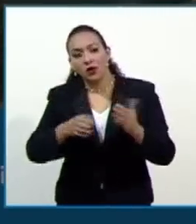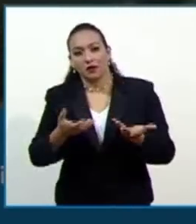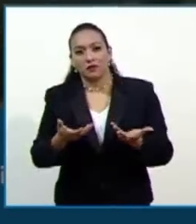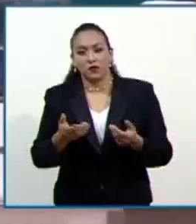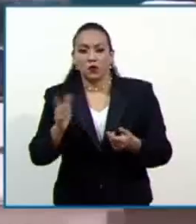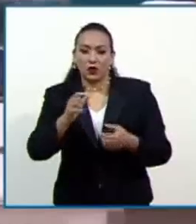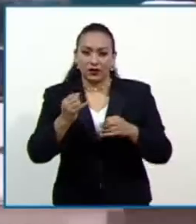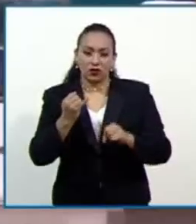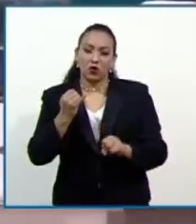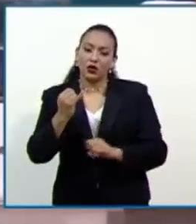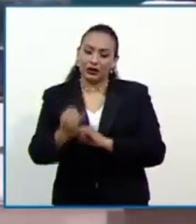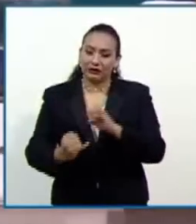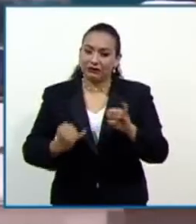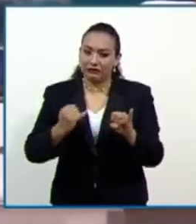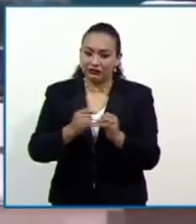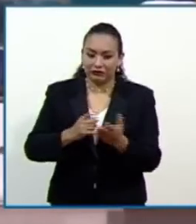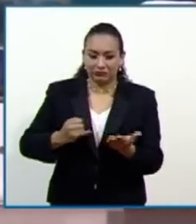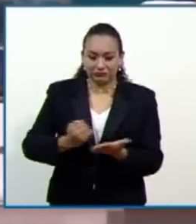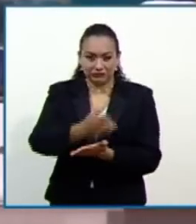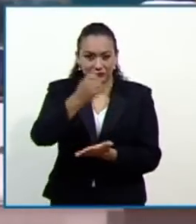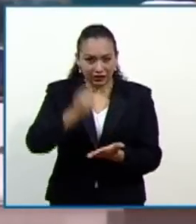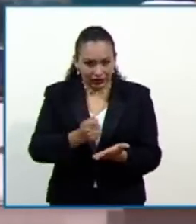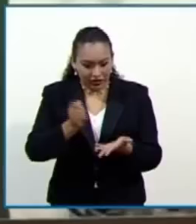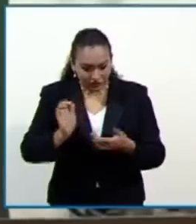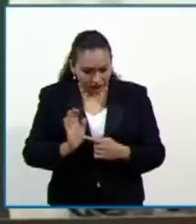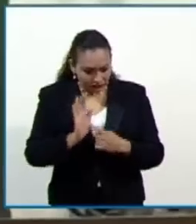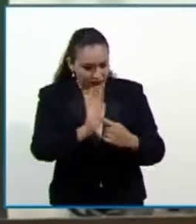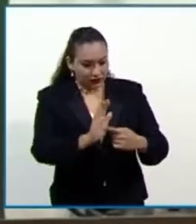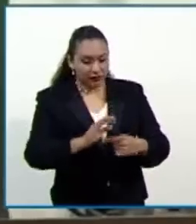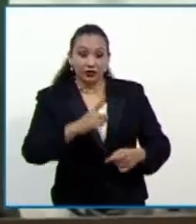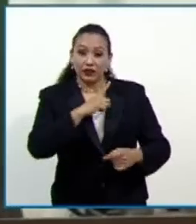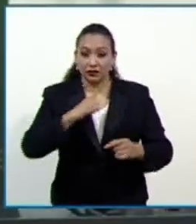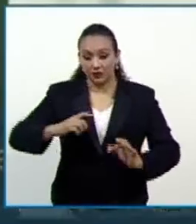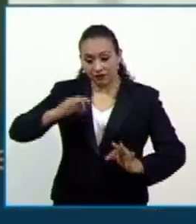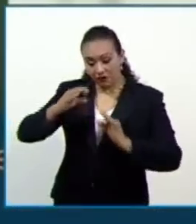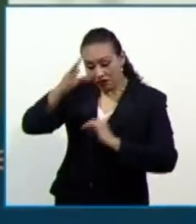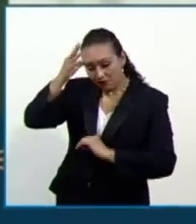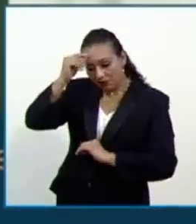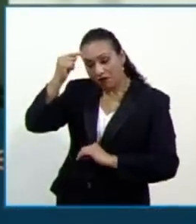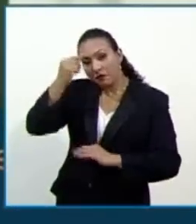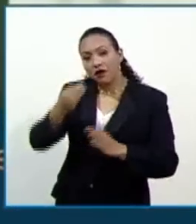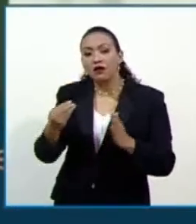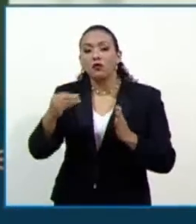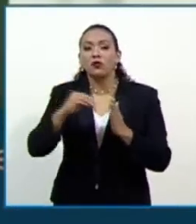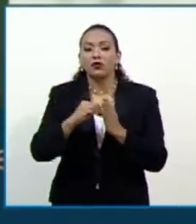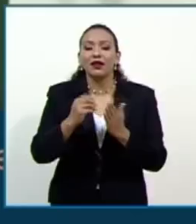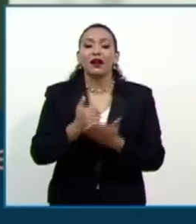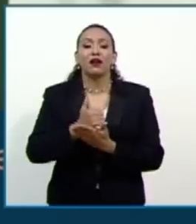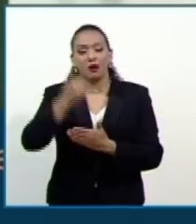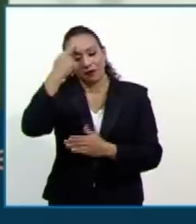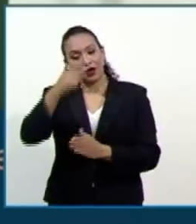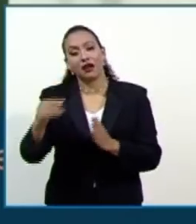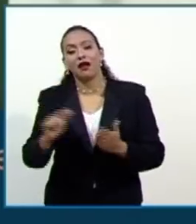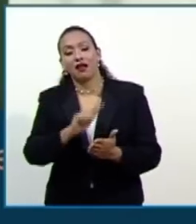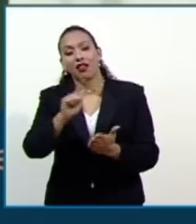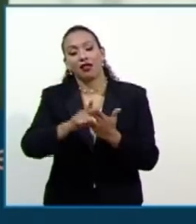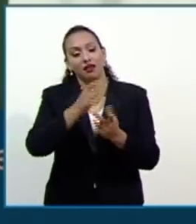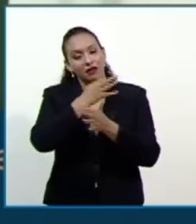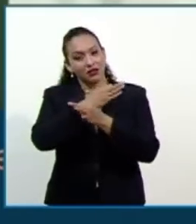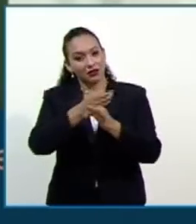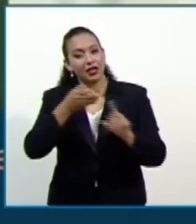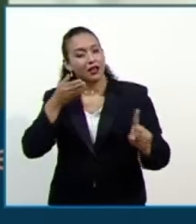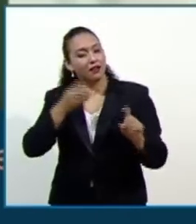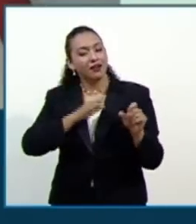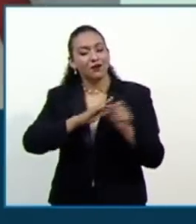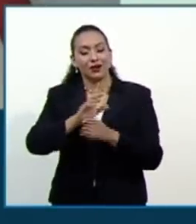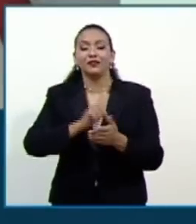Corte Interamericana en sus sentencias y en su cumplimiento mediante el diseño e implementación de políticas públicas con enfoque de derechos